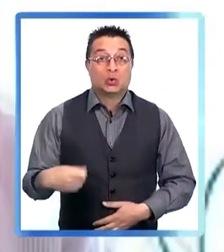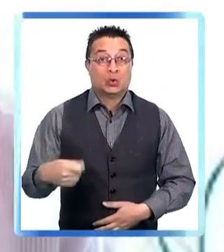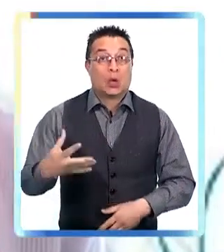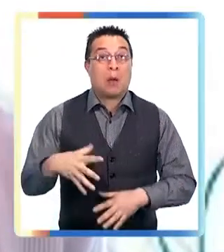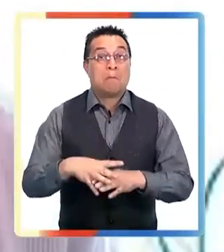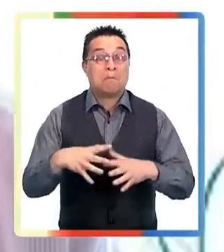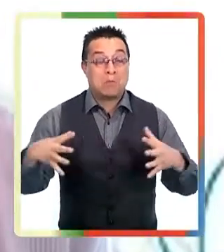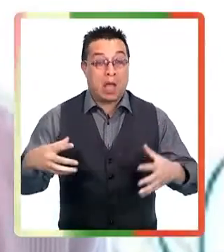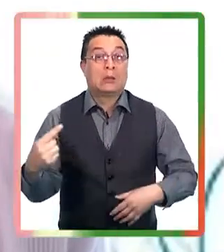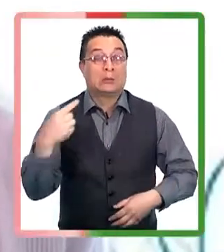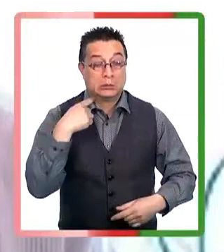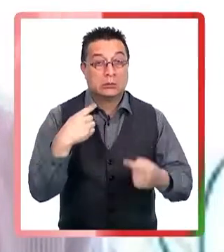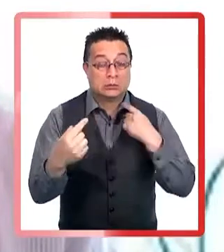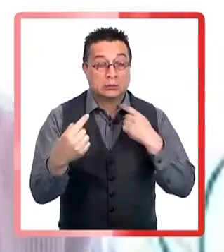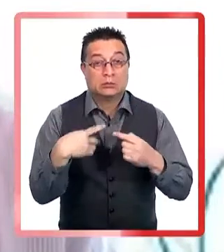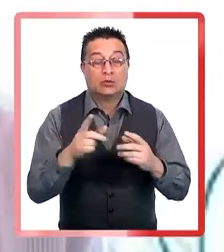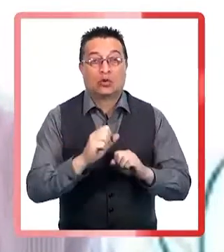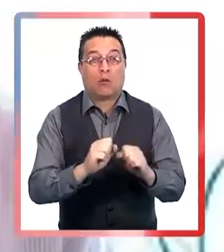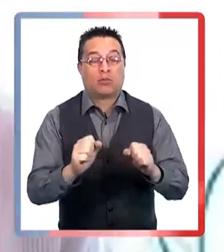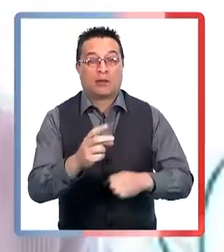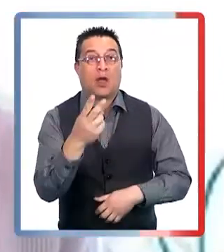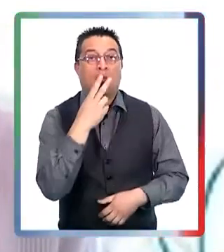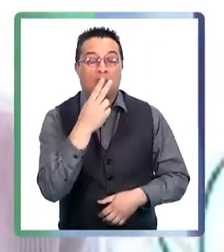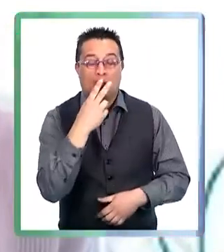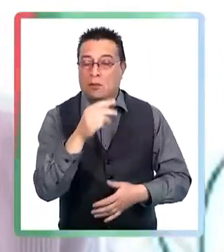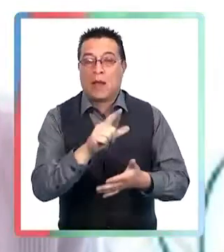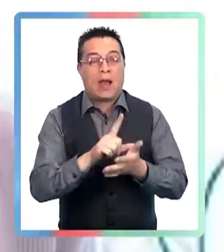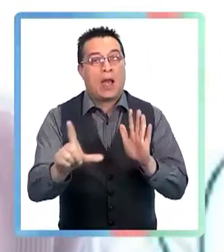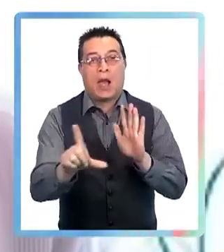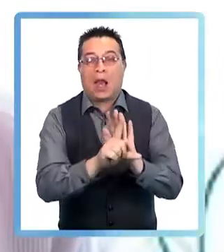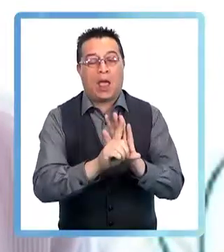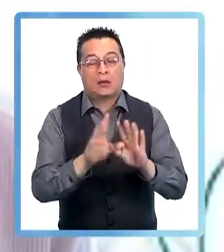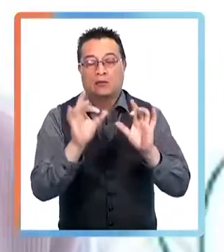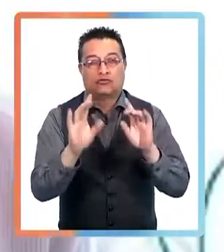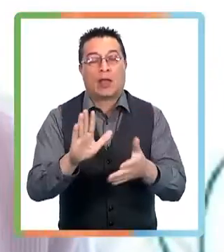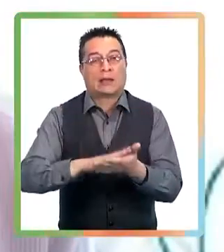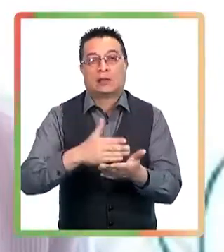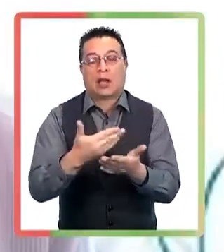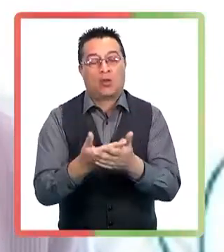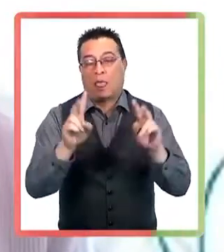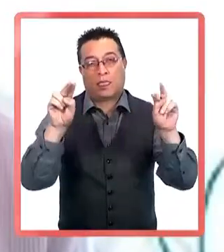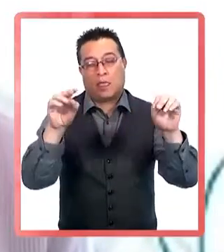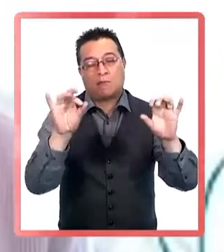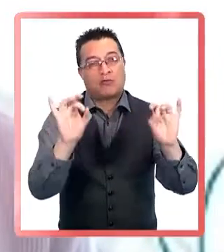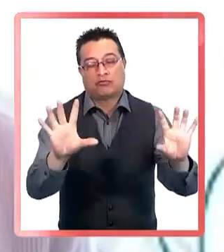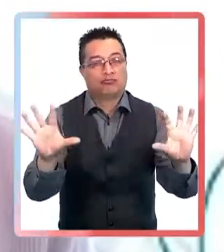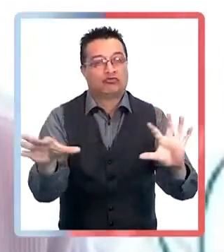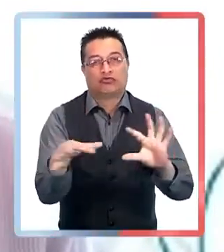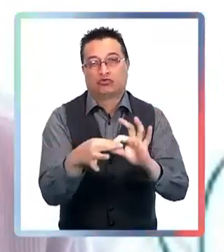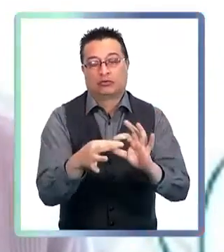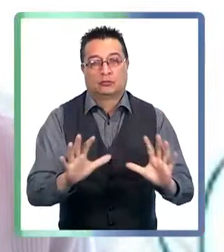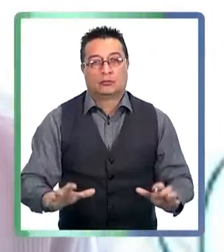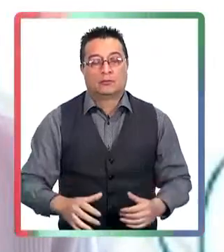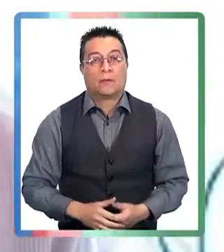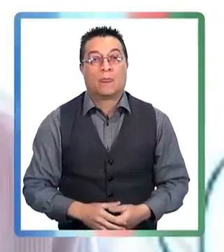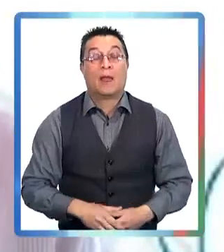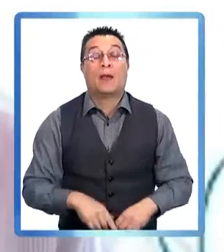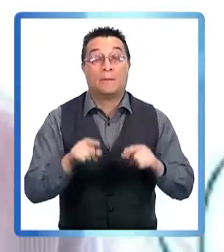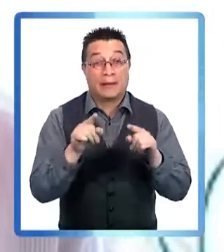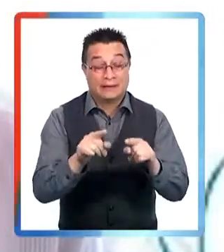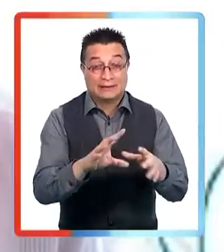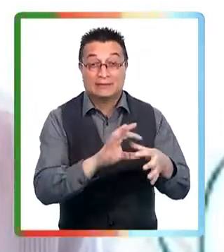duele, que tampoco se puede fumar, y es la ley, ¿no es cierto?, y hay razones sanitarias para ello. En